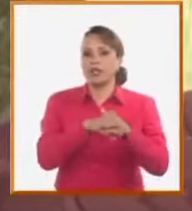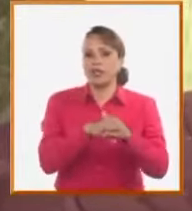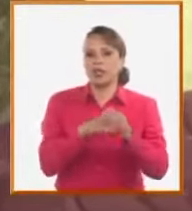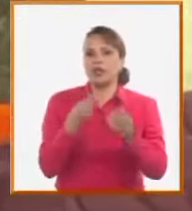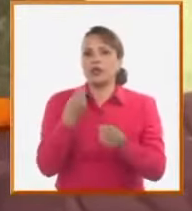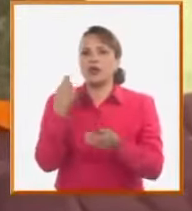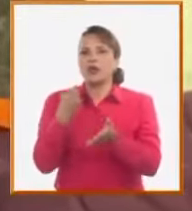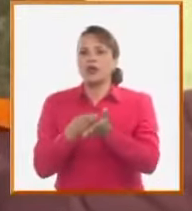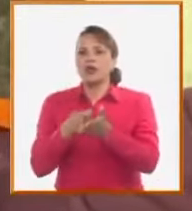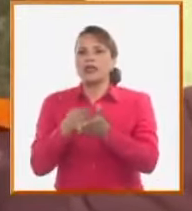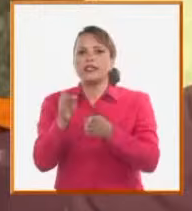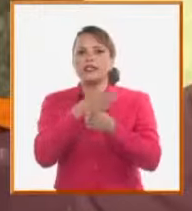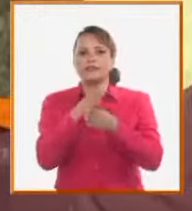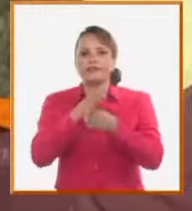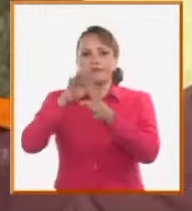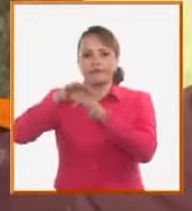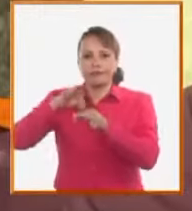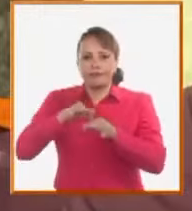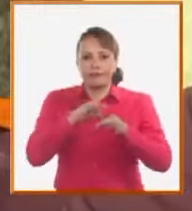diferentes cultivos,